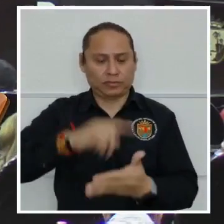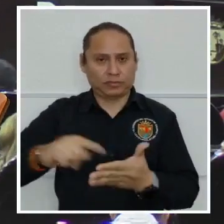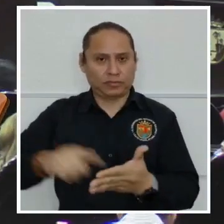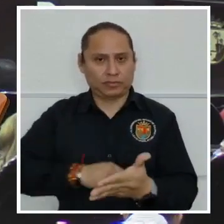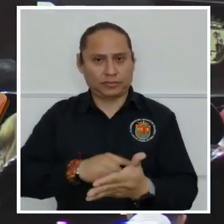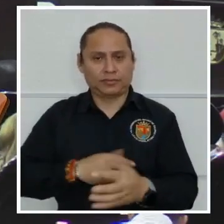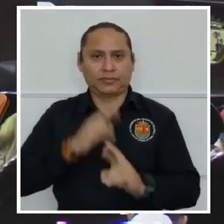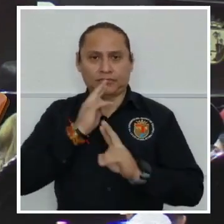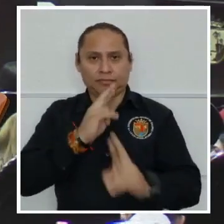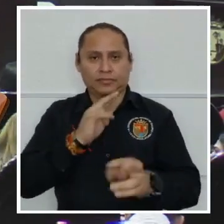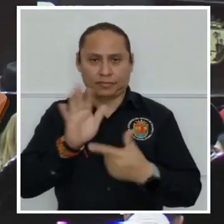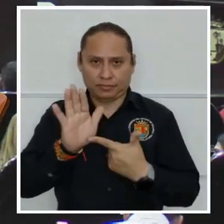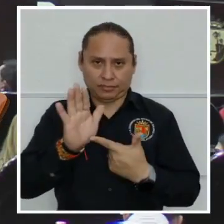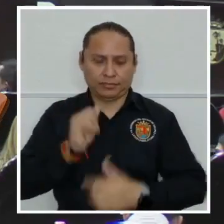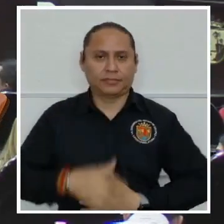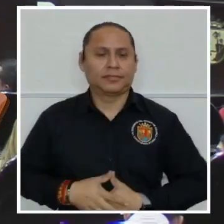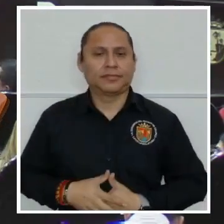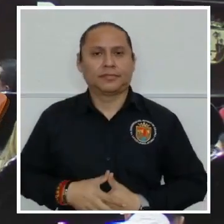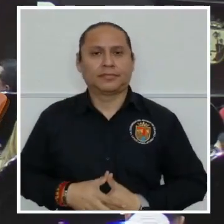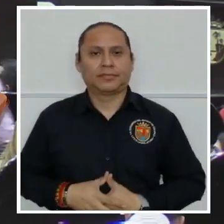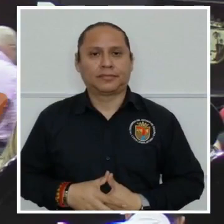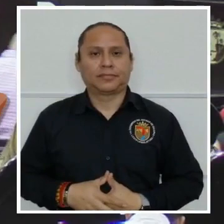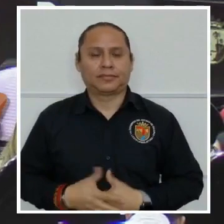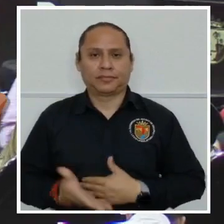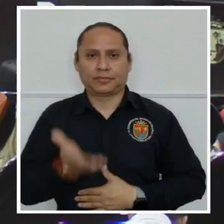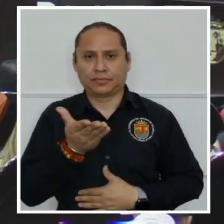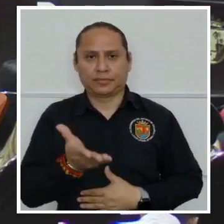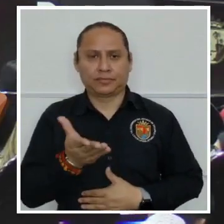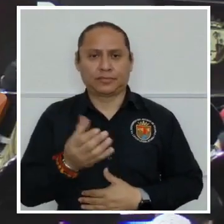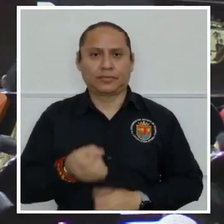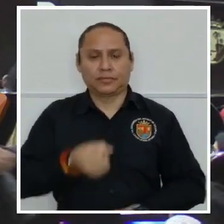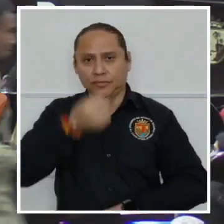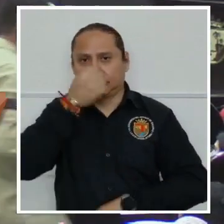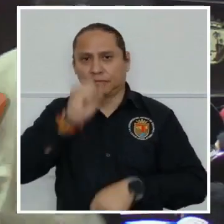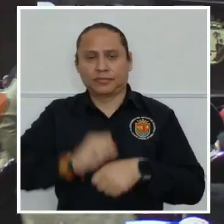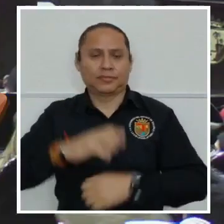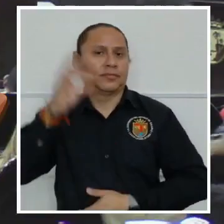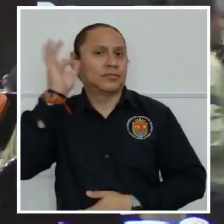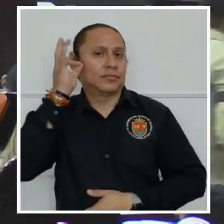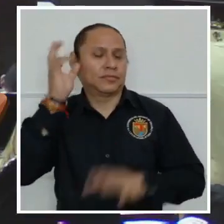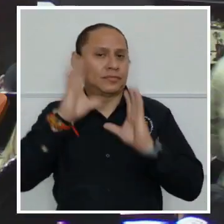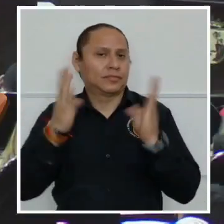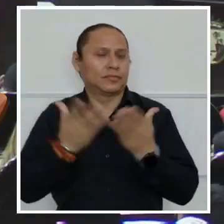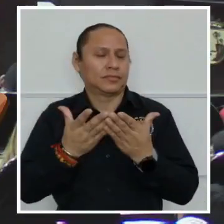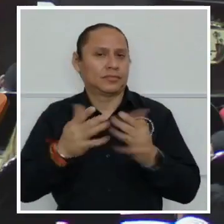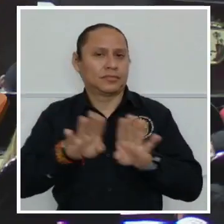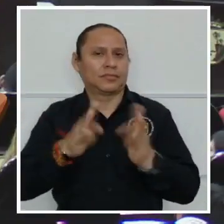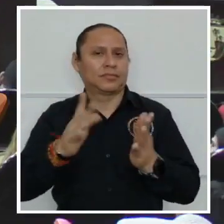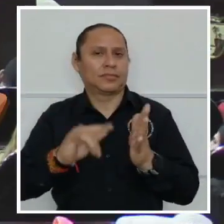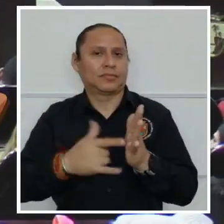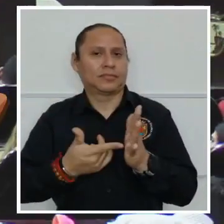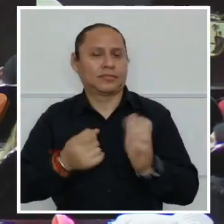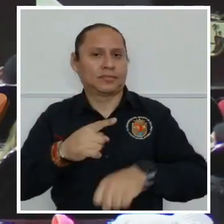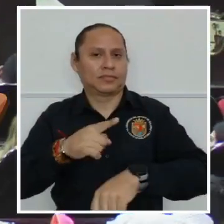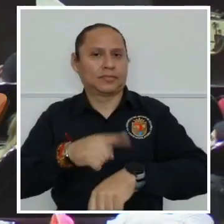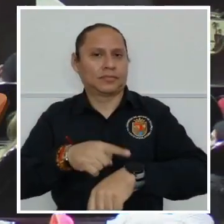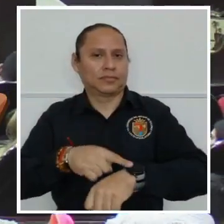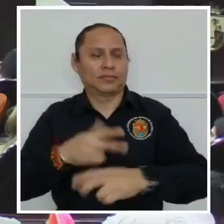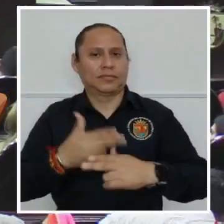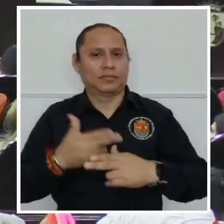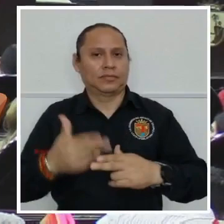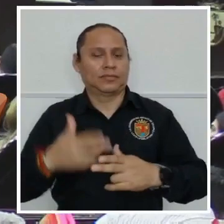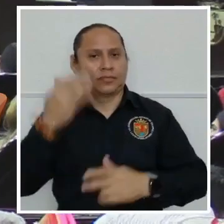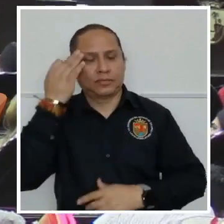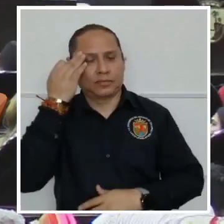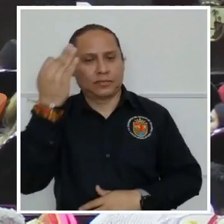votación nominal el dictamen presentado, por lo que solicito a la Secretaría de Servicios Parlamentarios abra el sistema